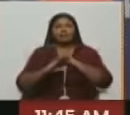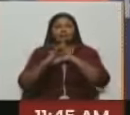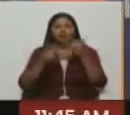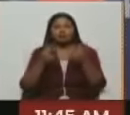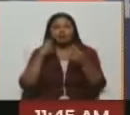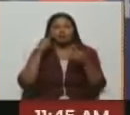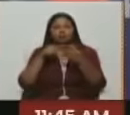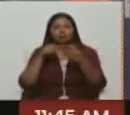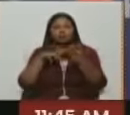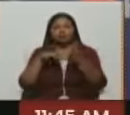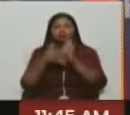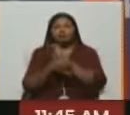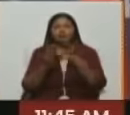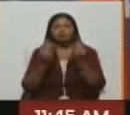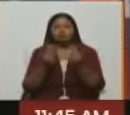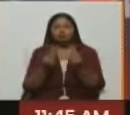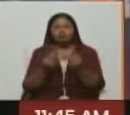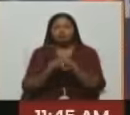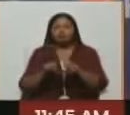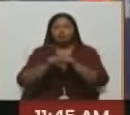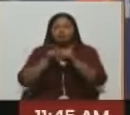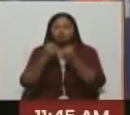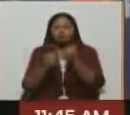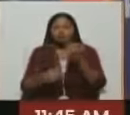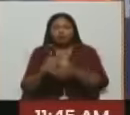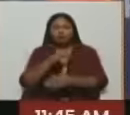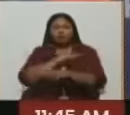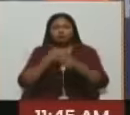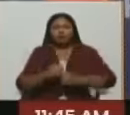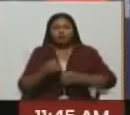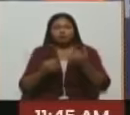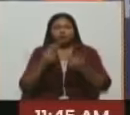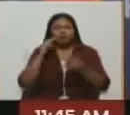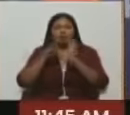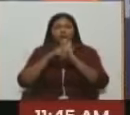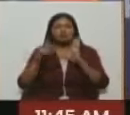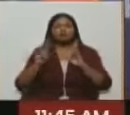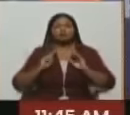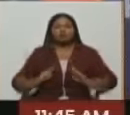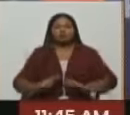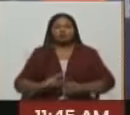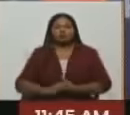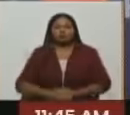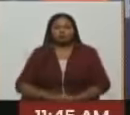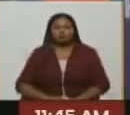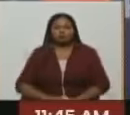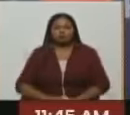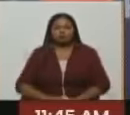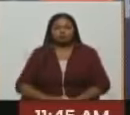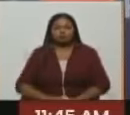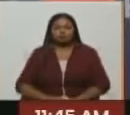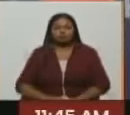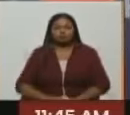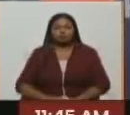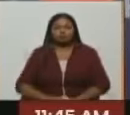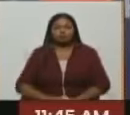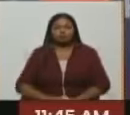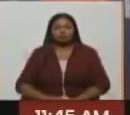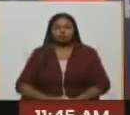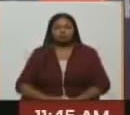que han significado violaciones masivas a los derechos humanos, donde se nos